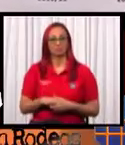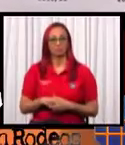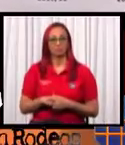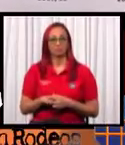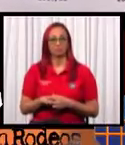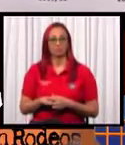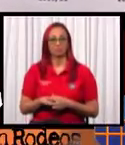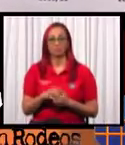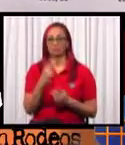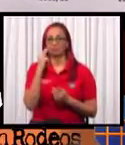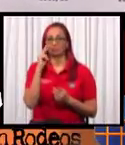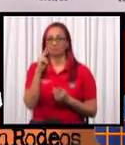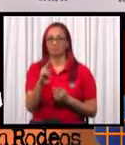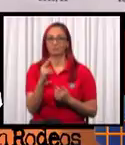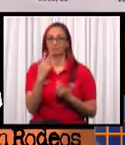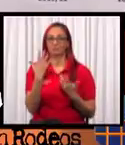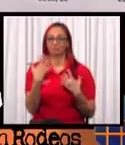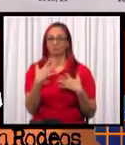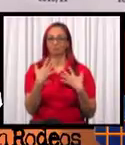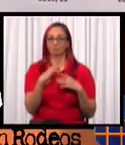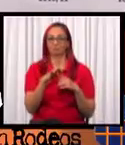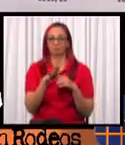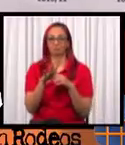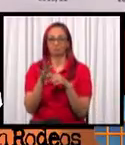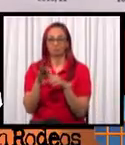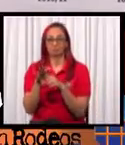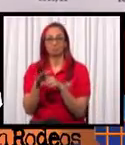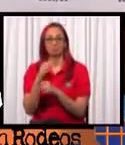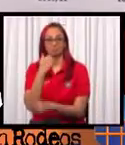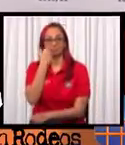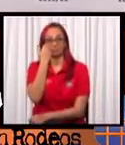esto, da tristeza ver esto, porque